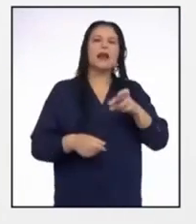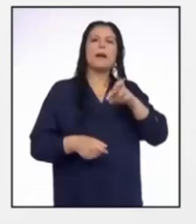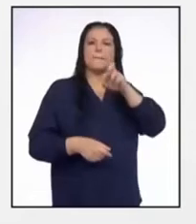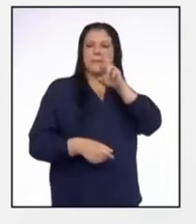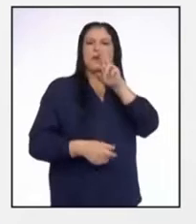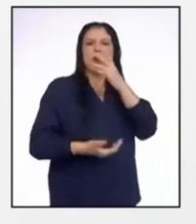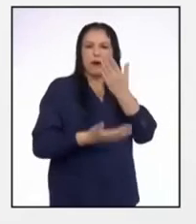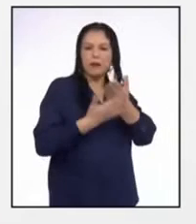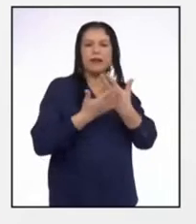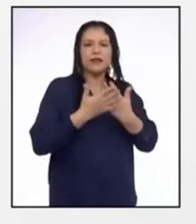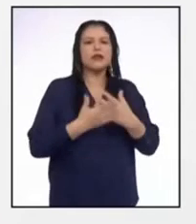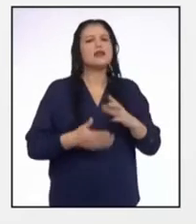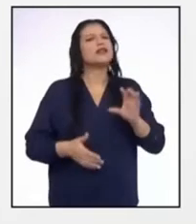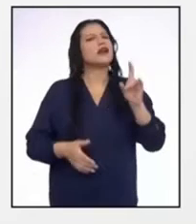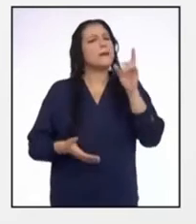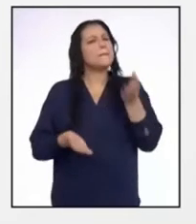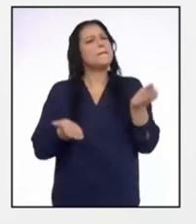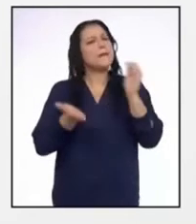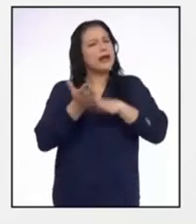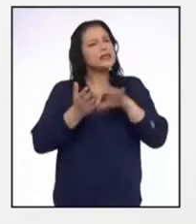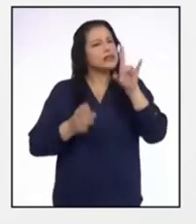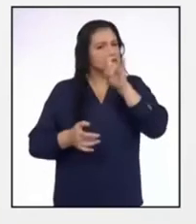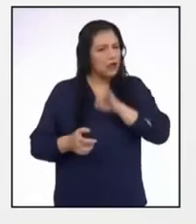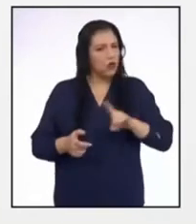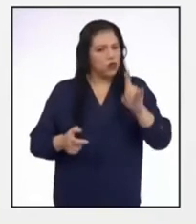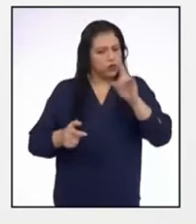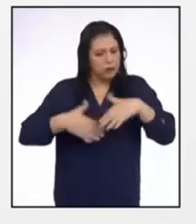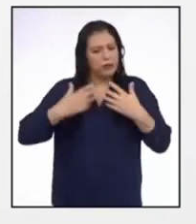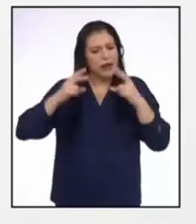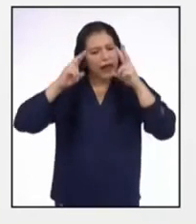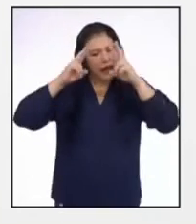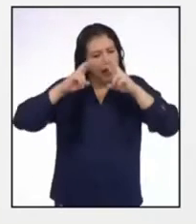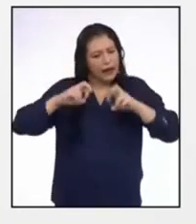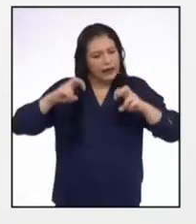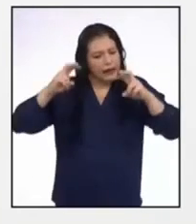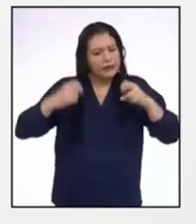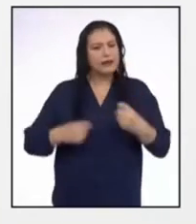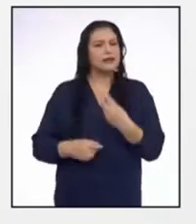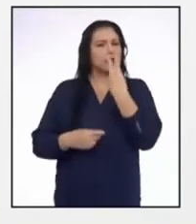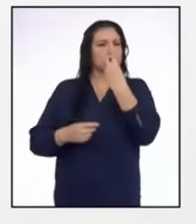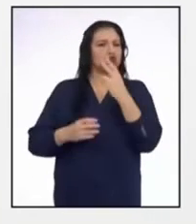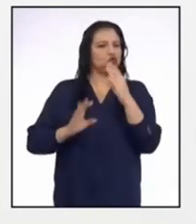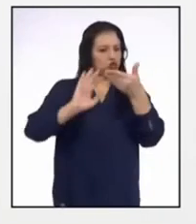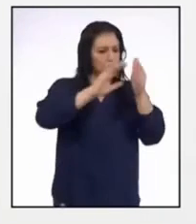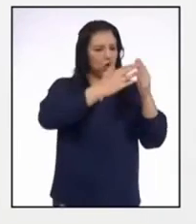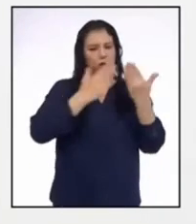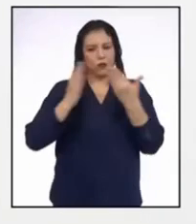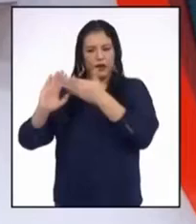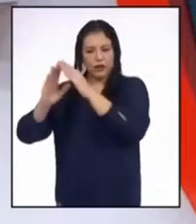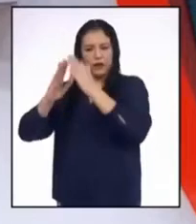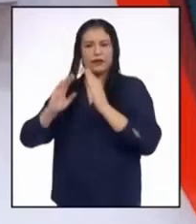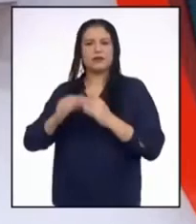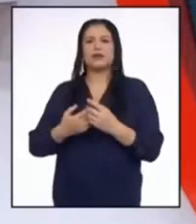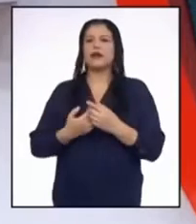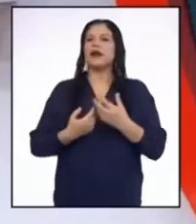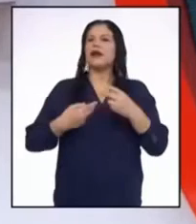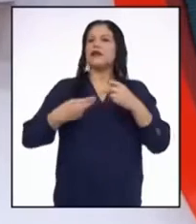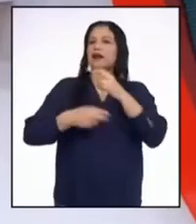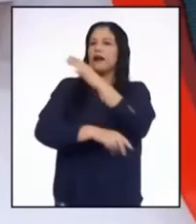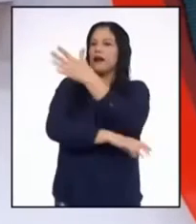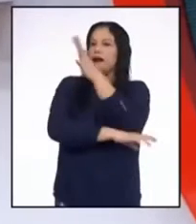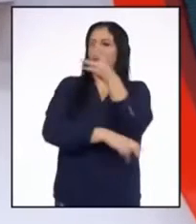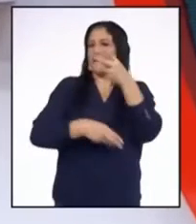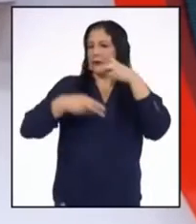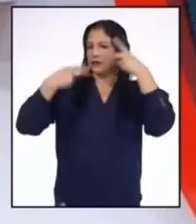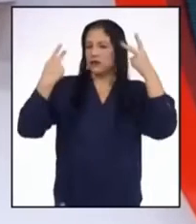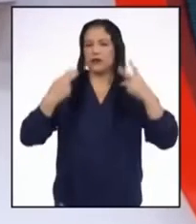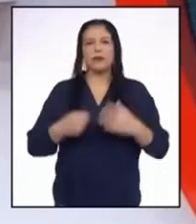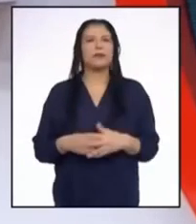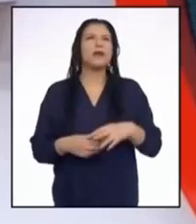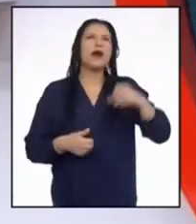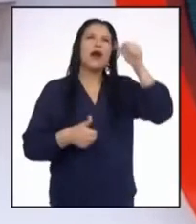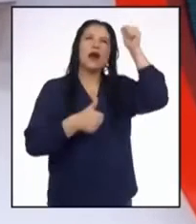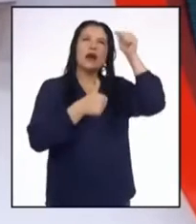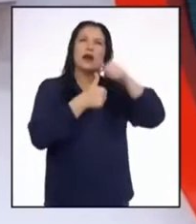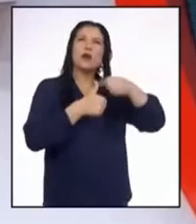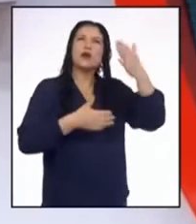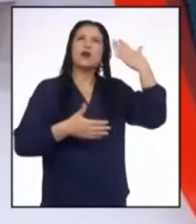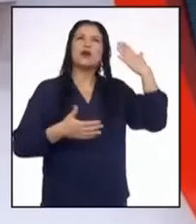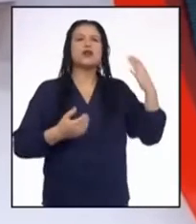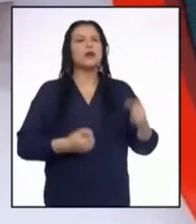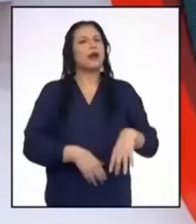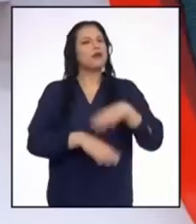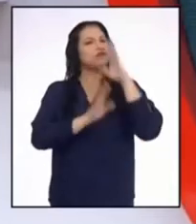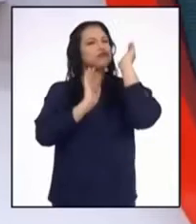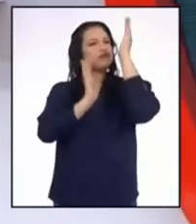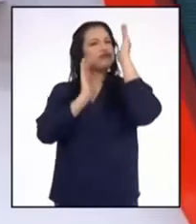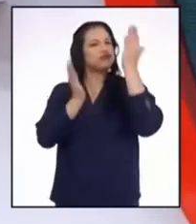usado y es el que utilizamos para analizar los datos de las dos comunidades de la Amazonía. Profesora, recuerdo que cuando había que exponer